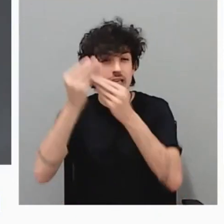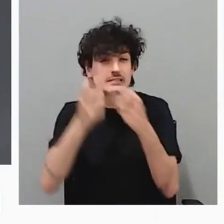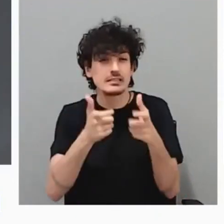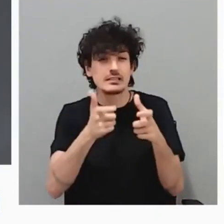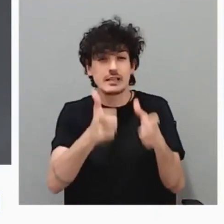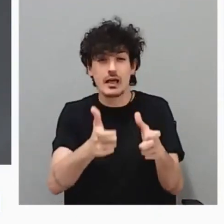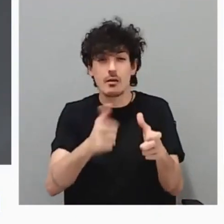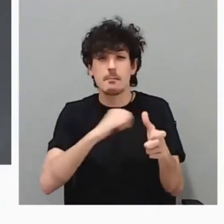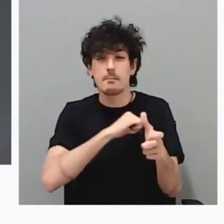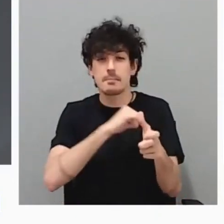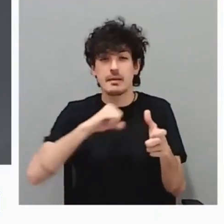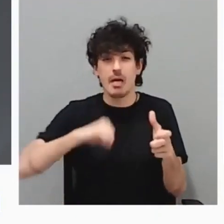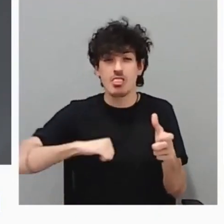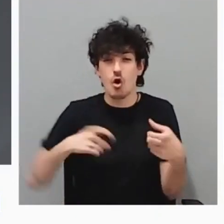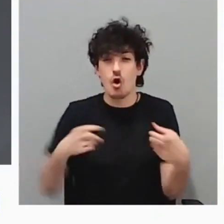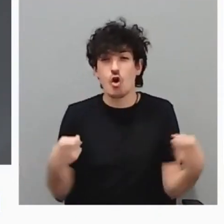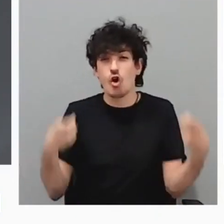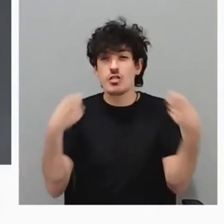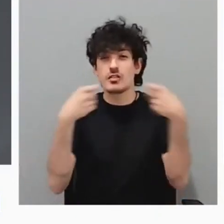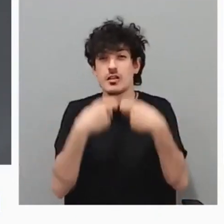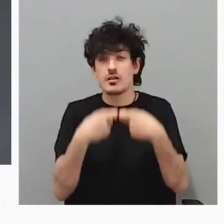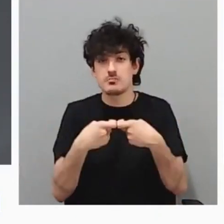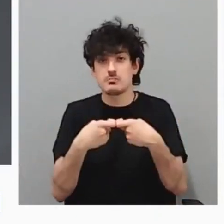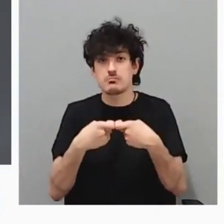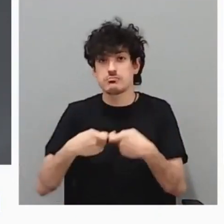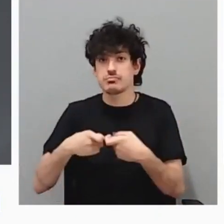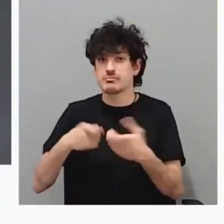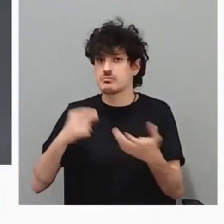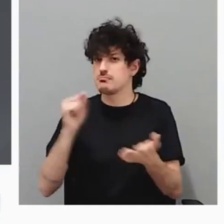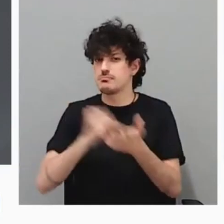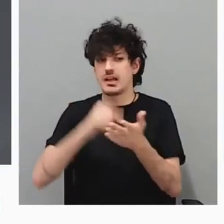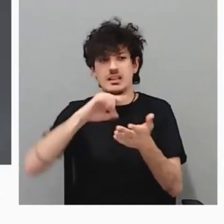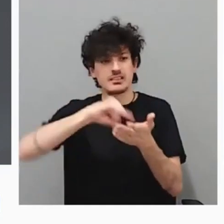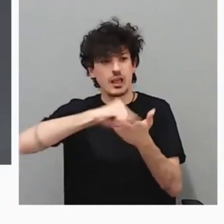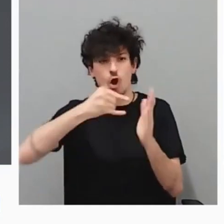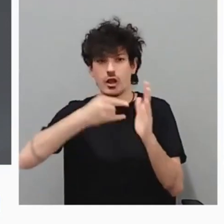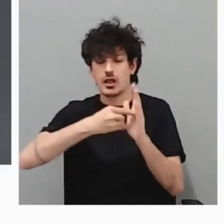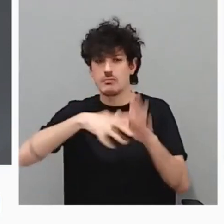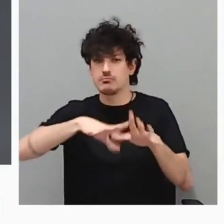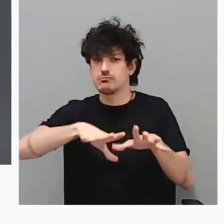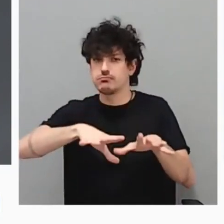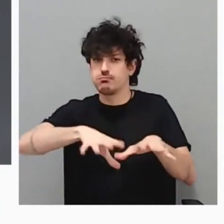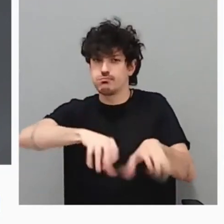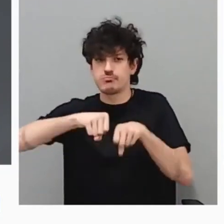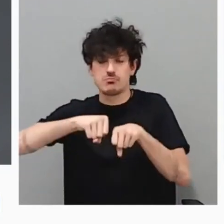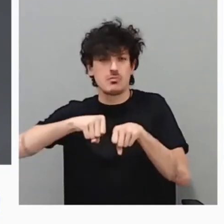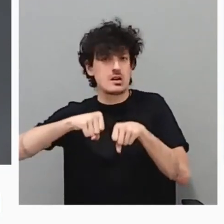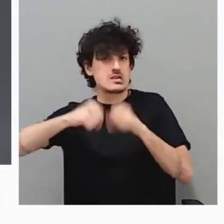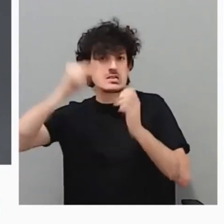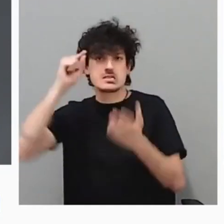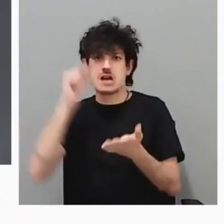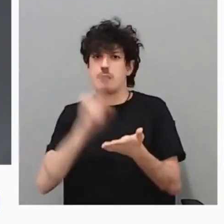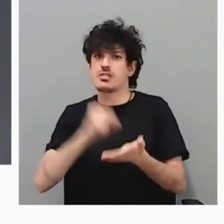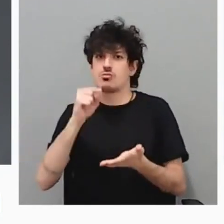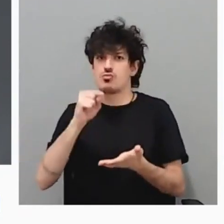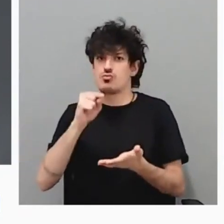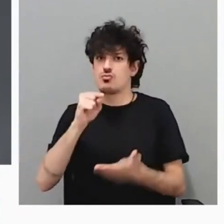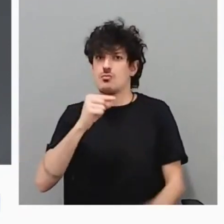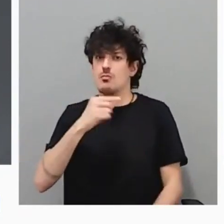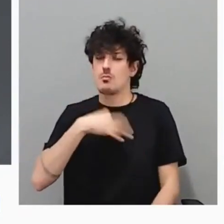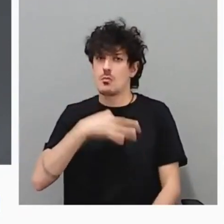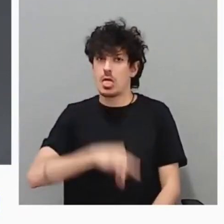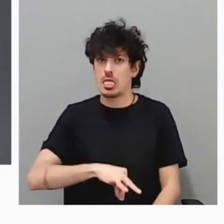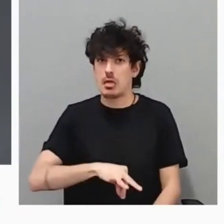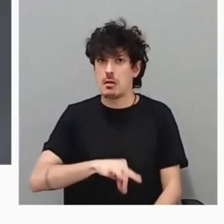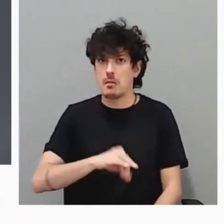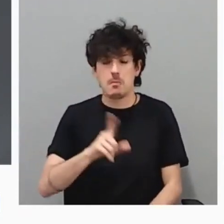concertado, era el que iba a adquirir más rápidamente este tipo de tecnología. Luego nos dimos cuenta, bueno, de hecho, quizás